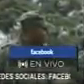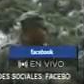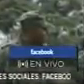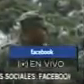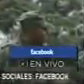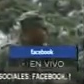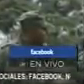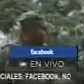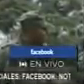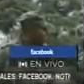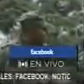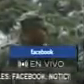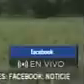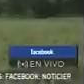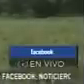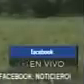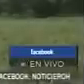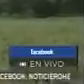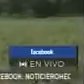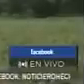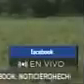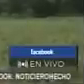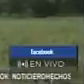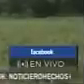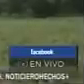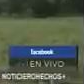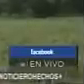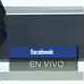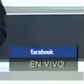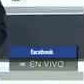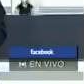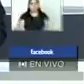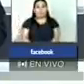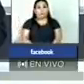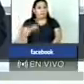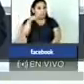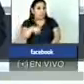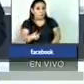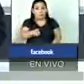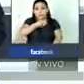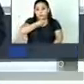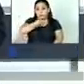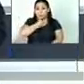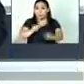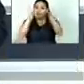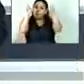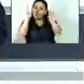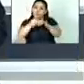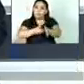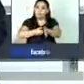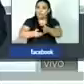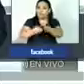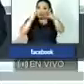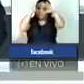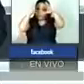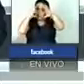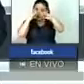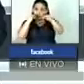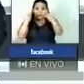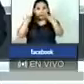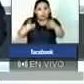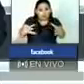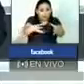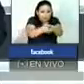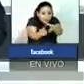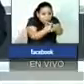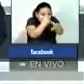anunció que reanudará sus operaciones militares la próxima semana. Comenzamos con las informaciones que tenemos para esta noche. Según información